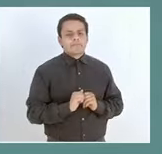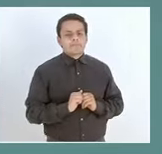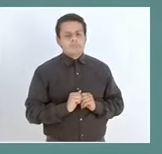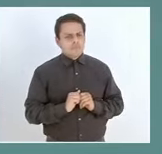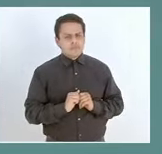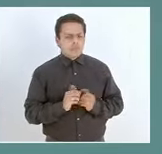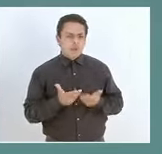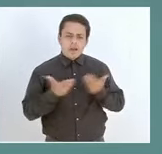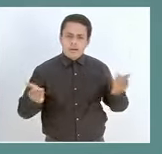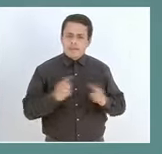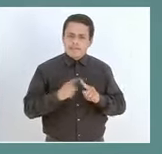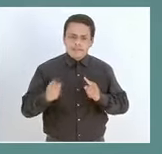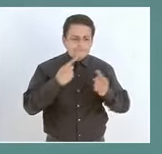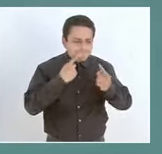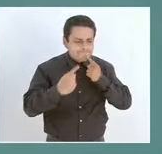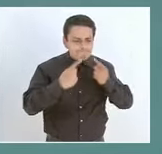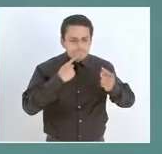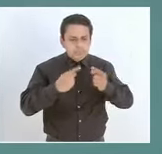esta coordinación.